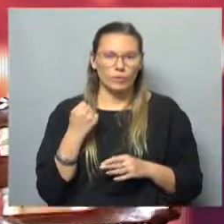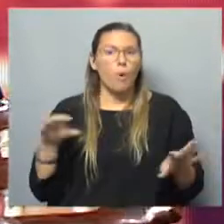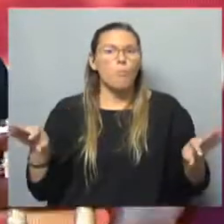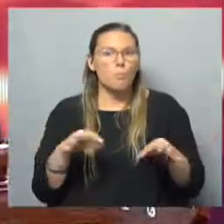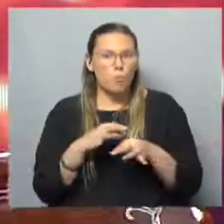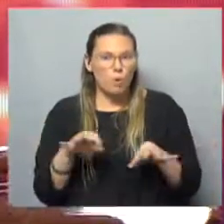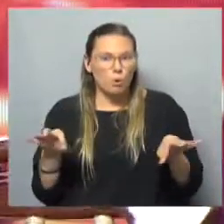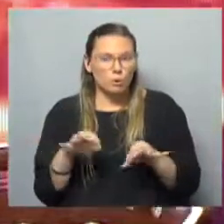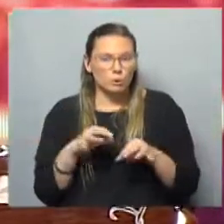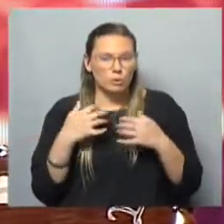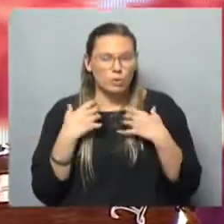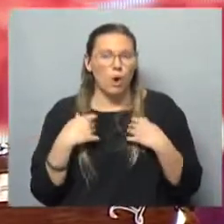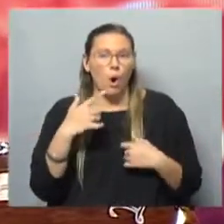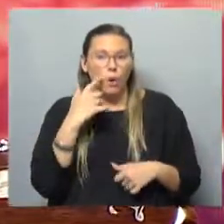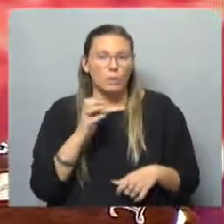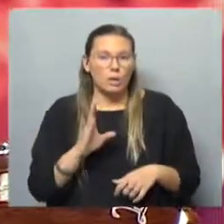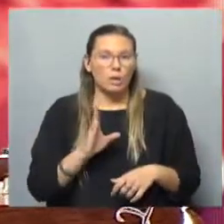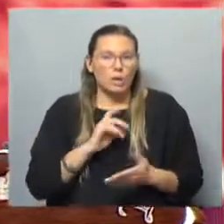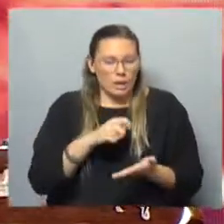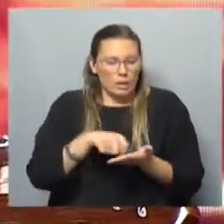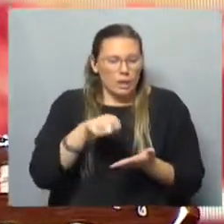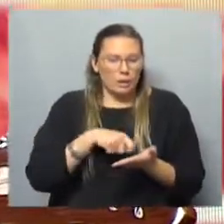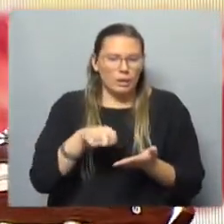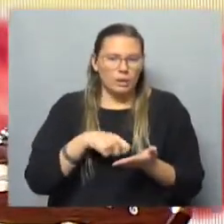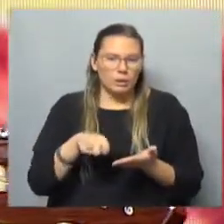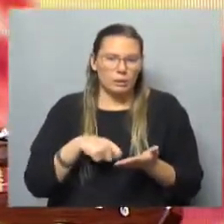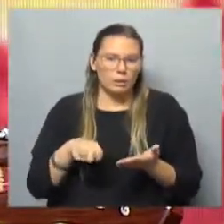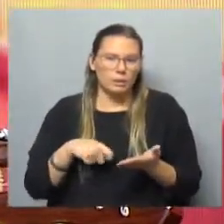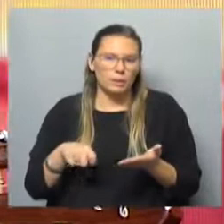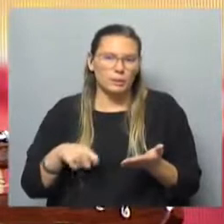músicos y músicas, compositores, compositoras